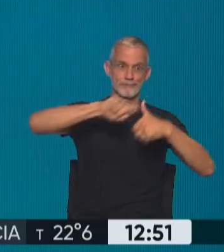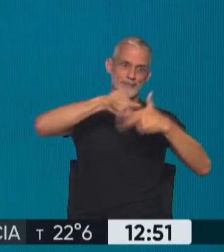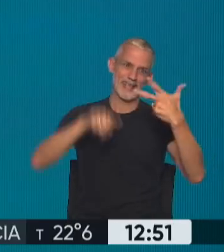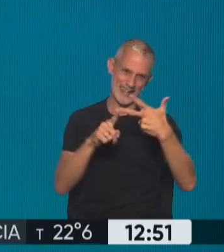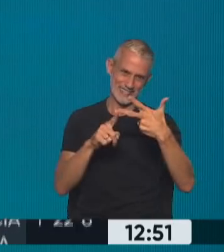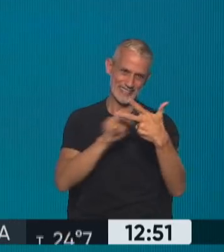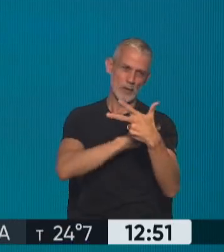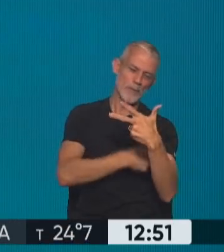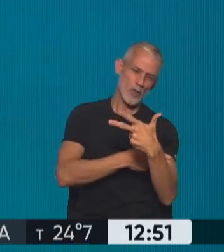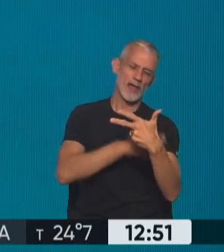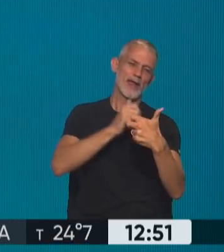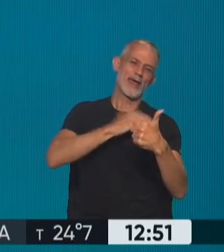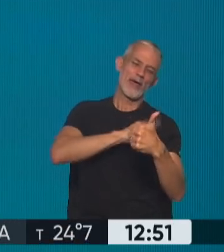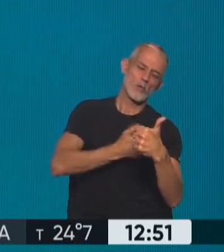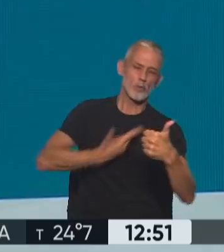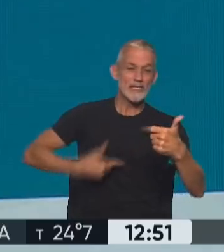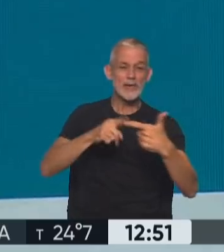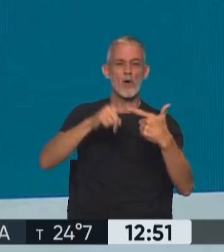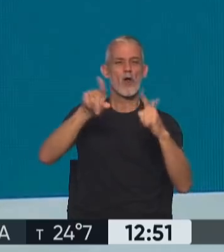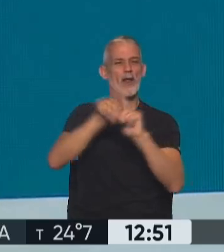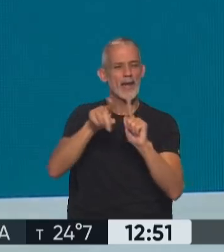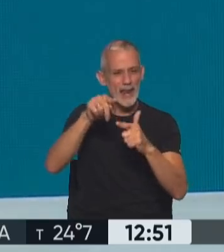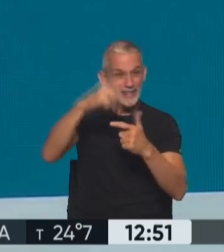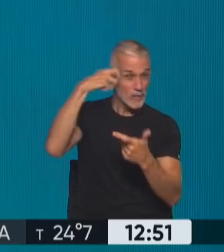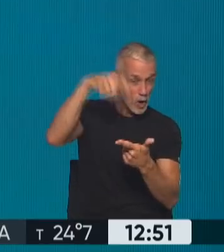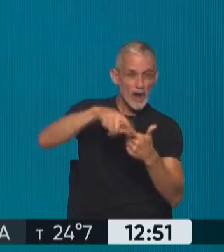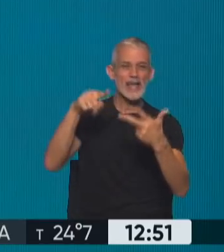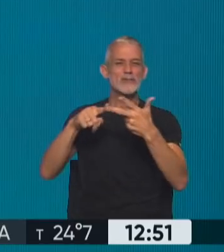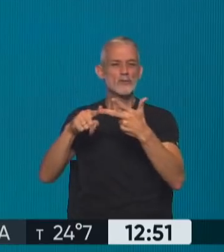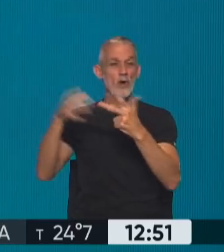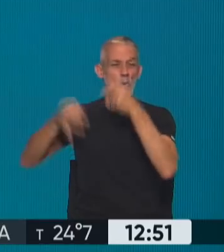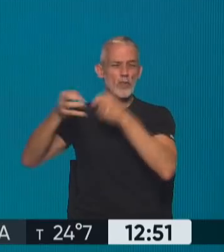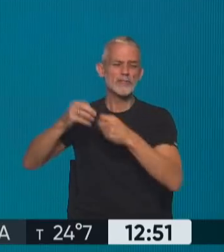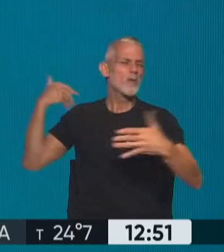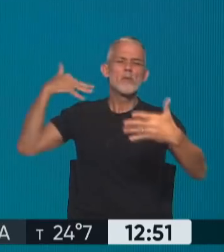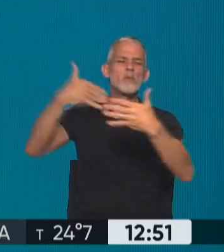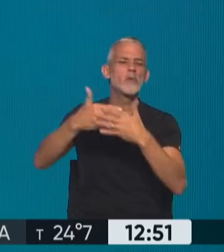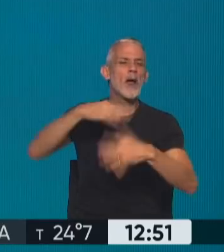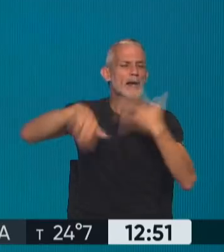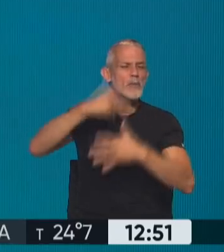¿no?, de poder ejecutivo, poder legislativo y poder judicial, que viene de la Revolución Francesa,